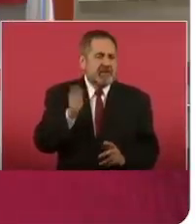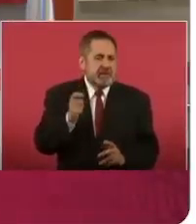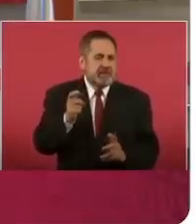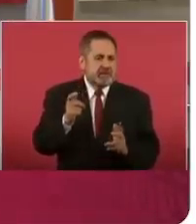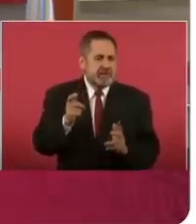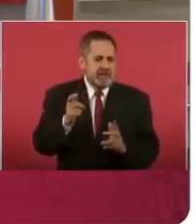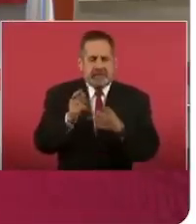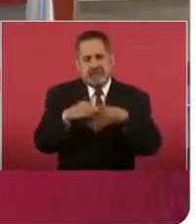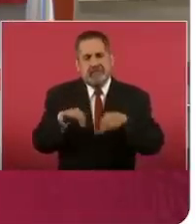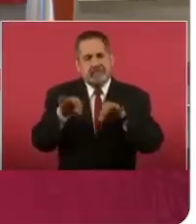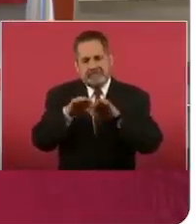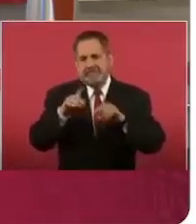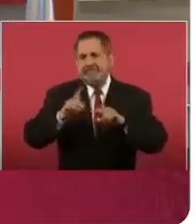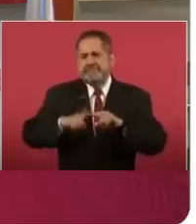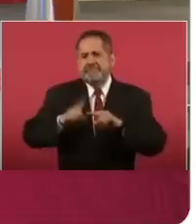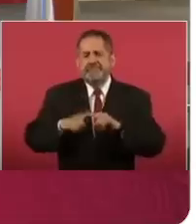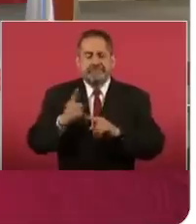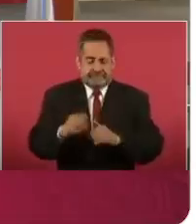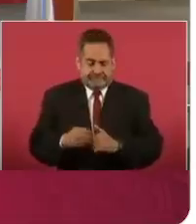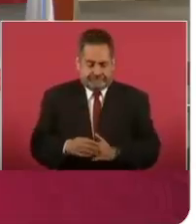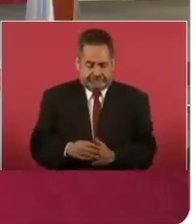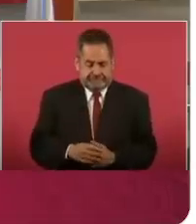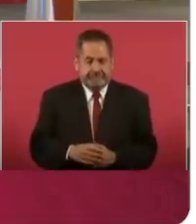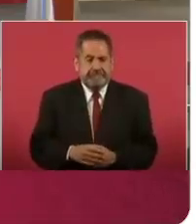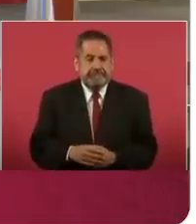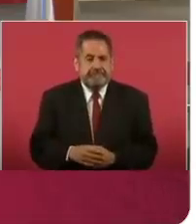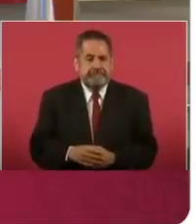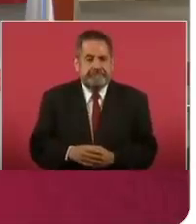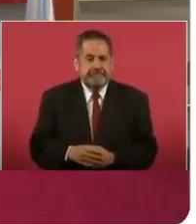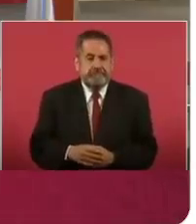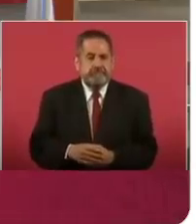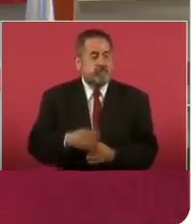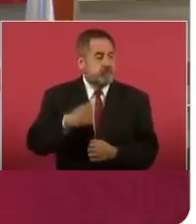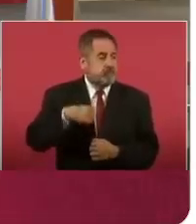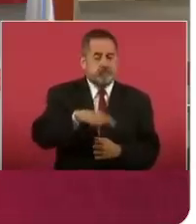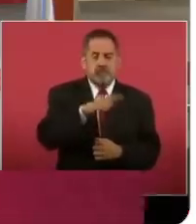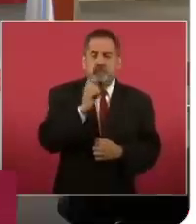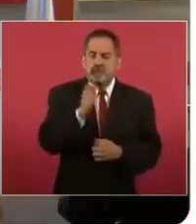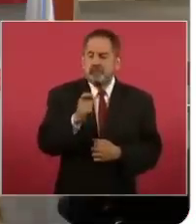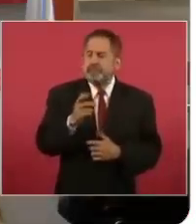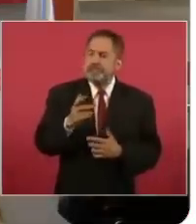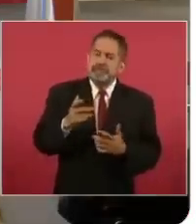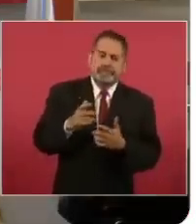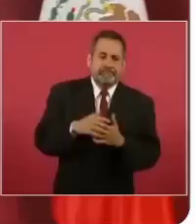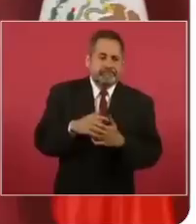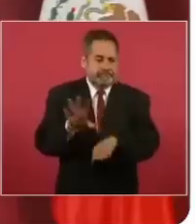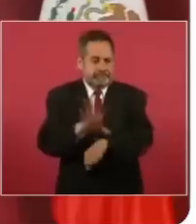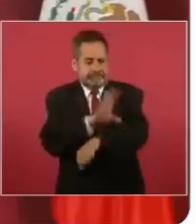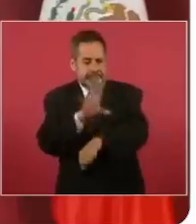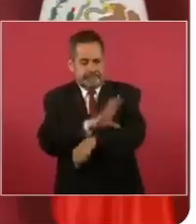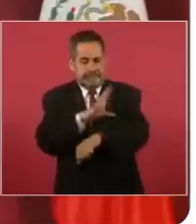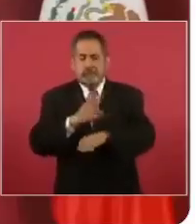es muy importante el buen uso de los energéticos